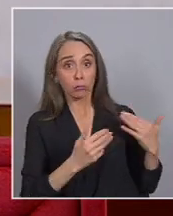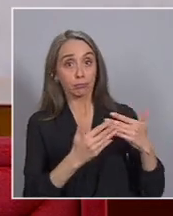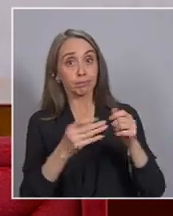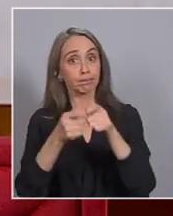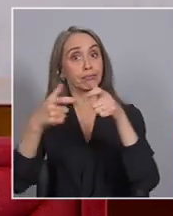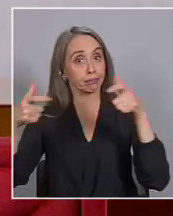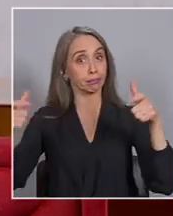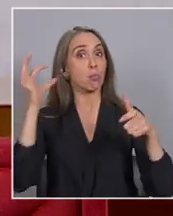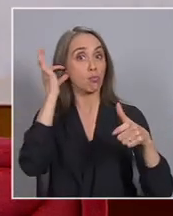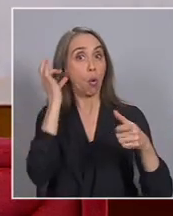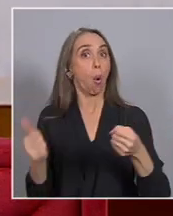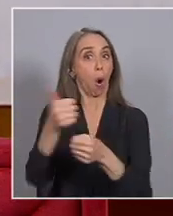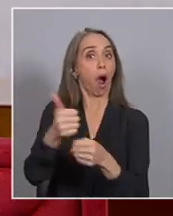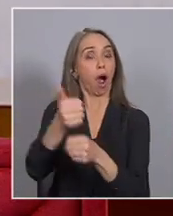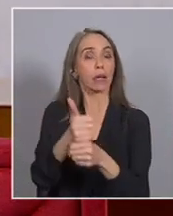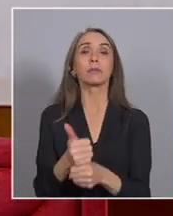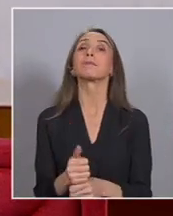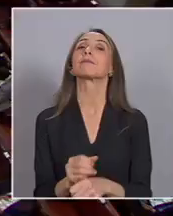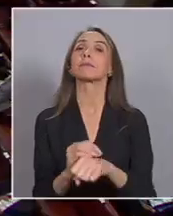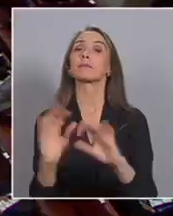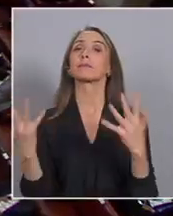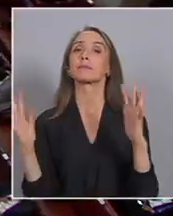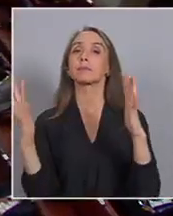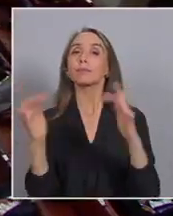Hoy, estimados y estimadas,